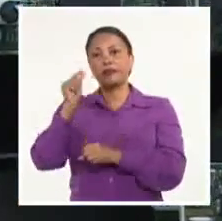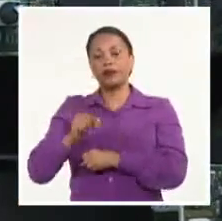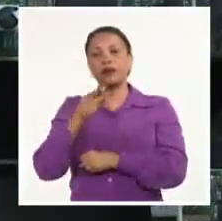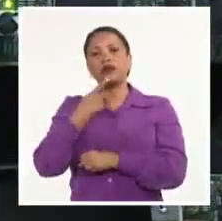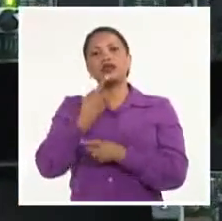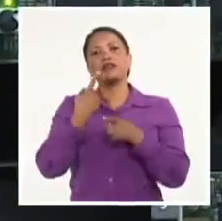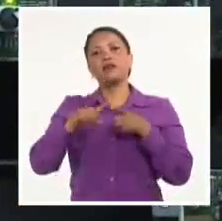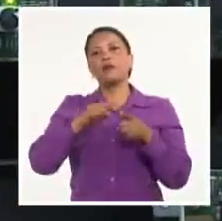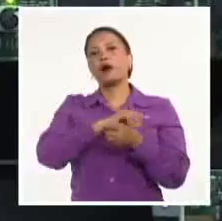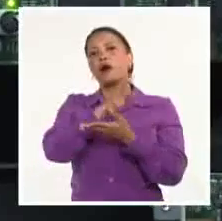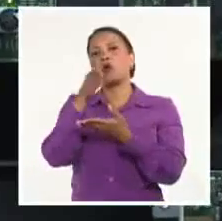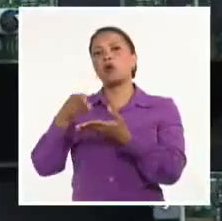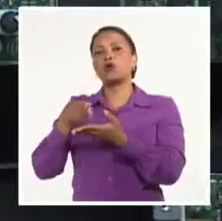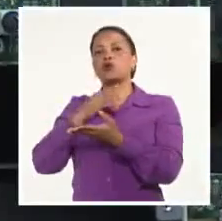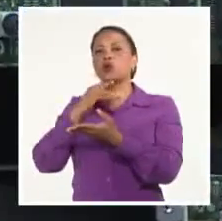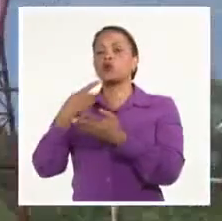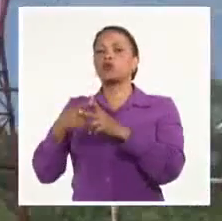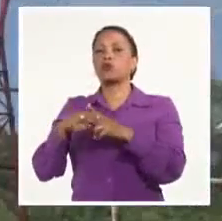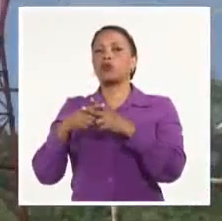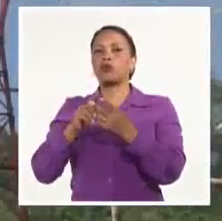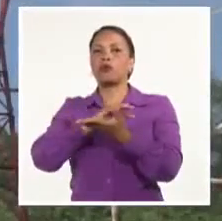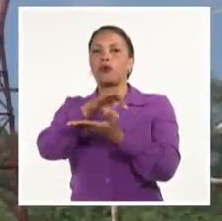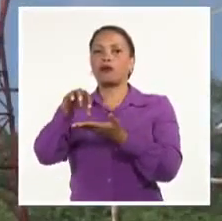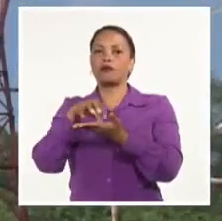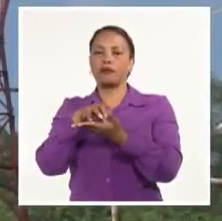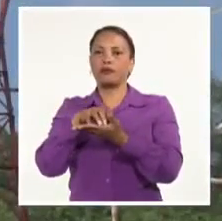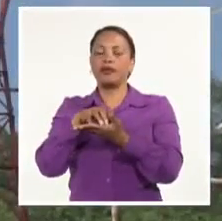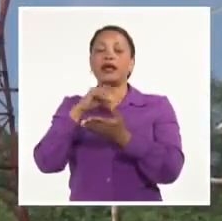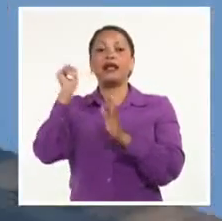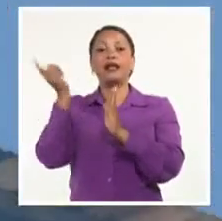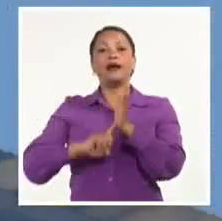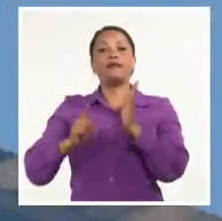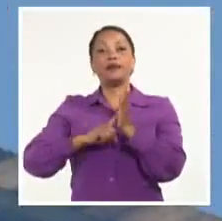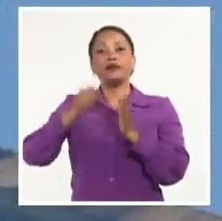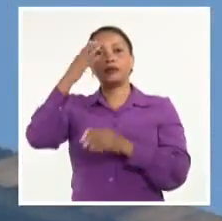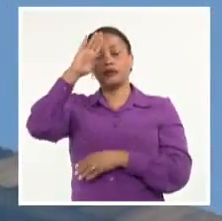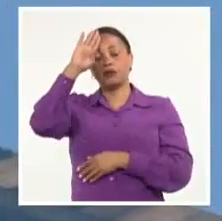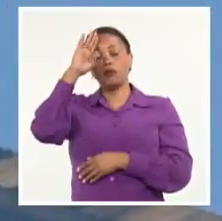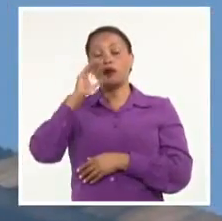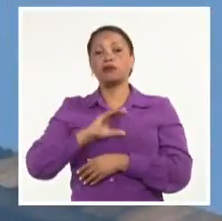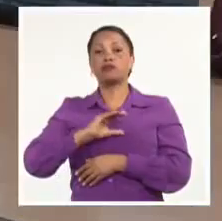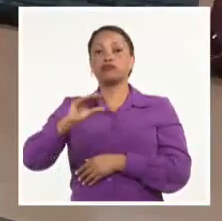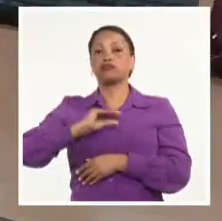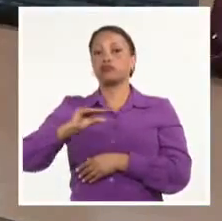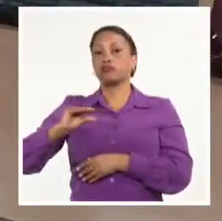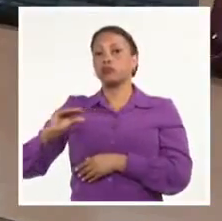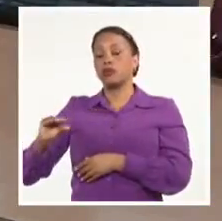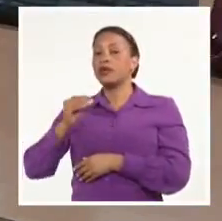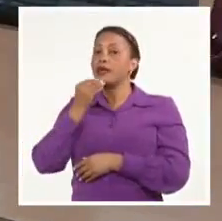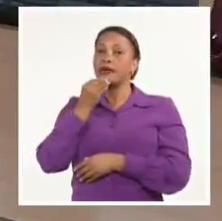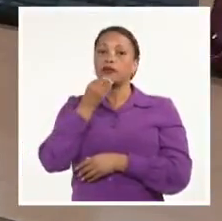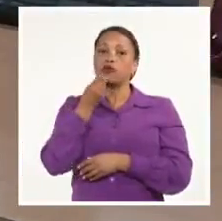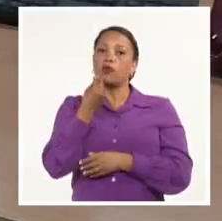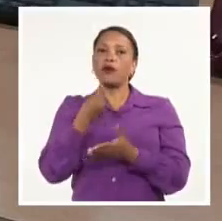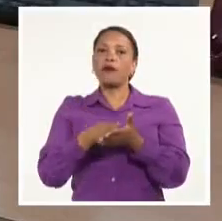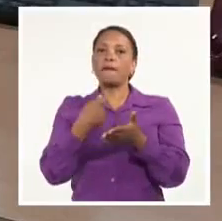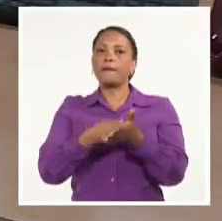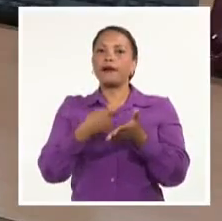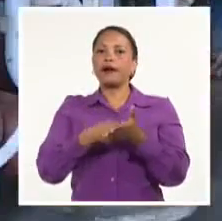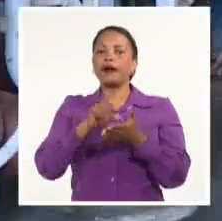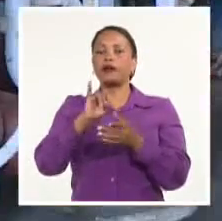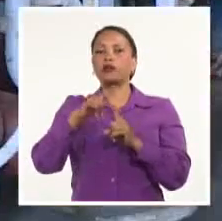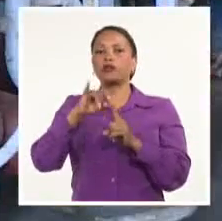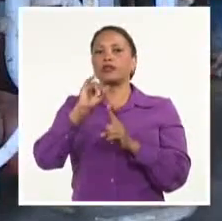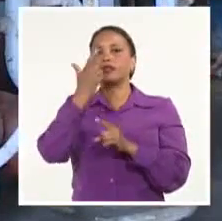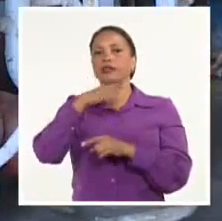otros ámbitos mejor remunerados, porque la electricidad en Cuba tiene un alto grado de subsidio, lo que no permite el pago de utilidades atractivas para los